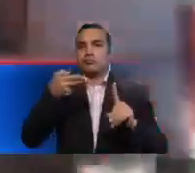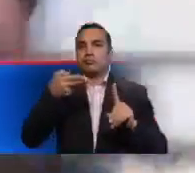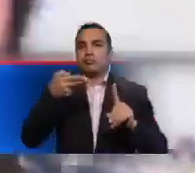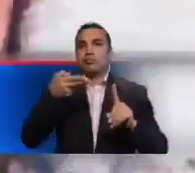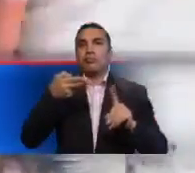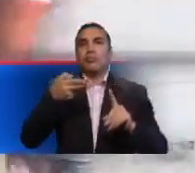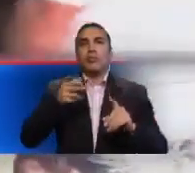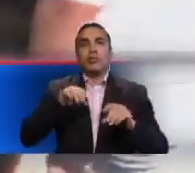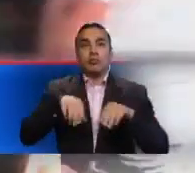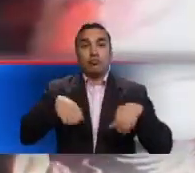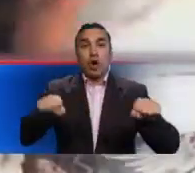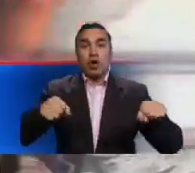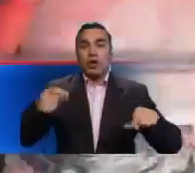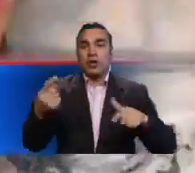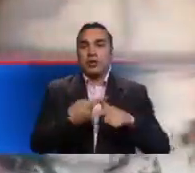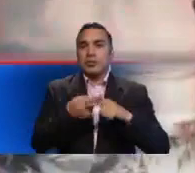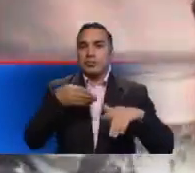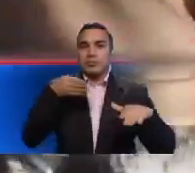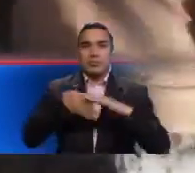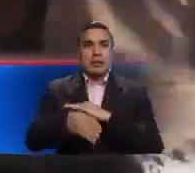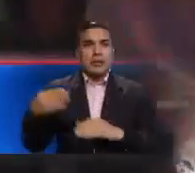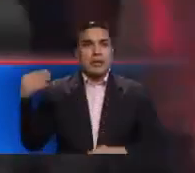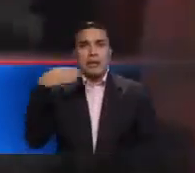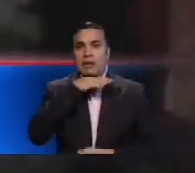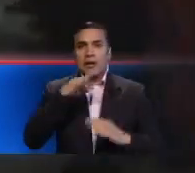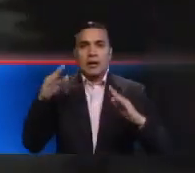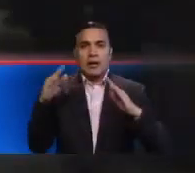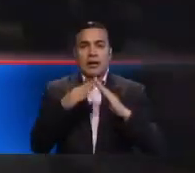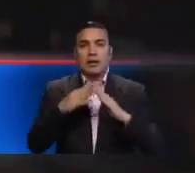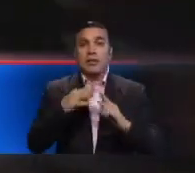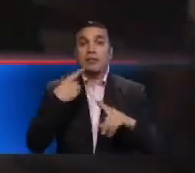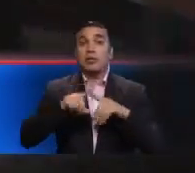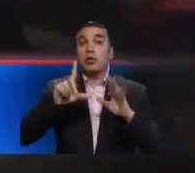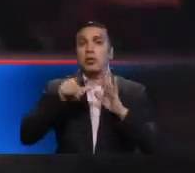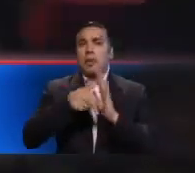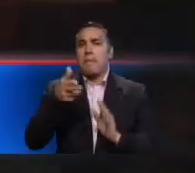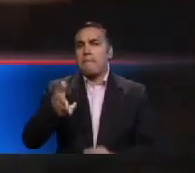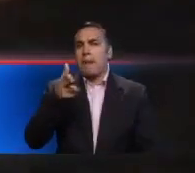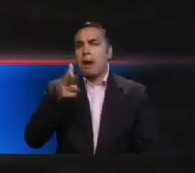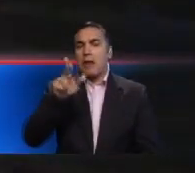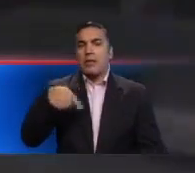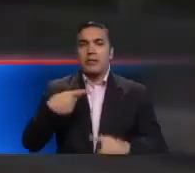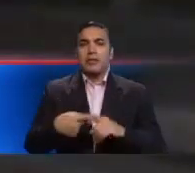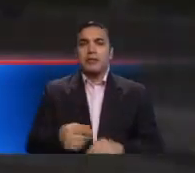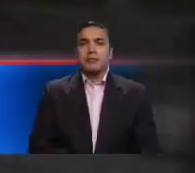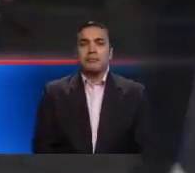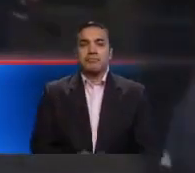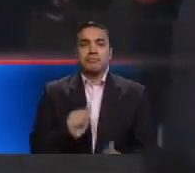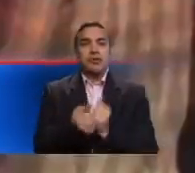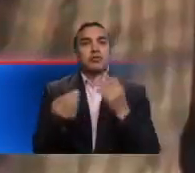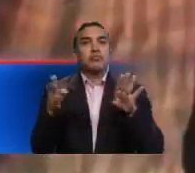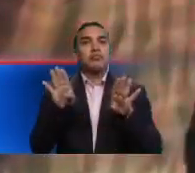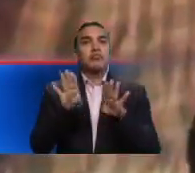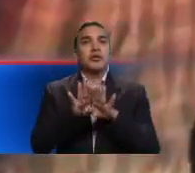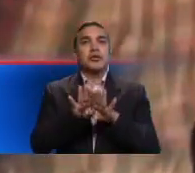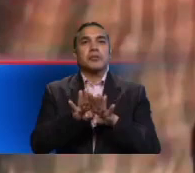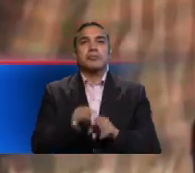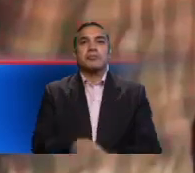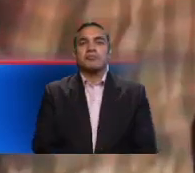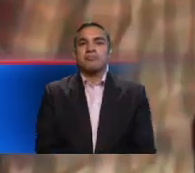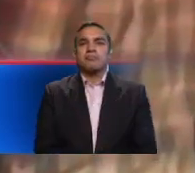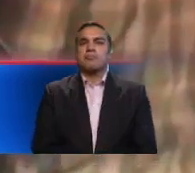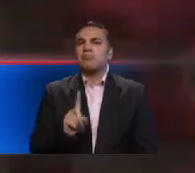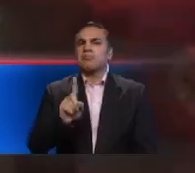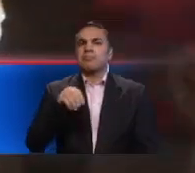motocicletas por lo que ingresó rápidamente a su casa pero fue baleado apenas atravesó la puerta se habría encontrado